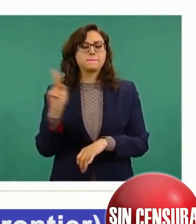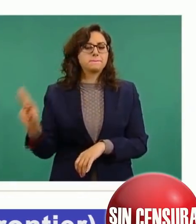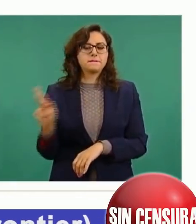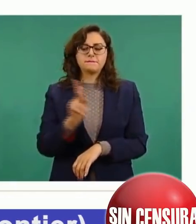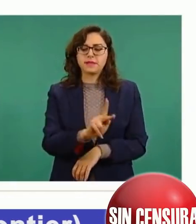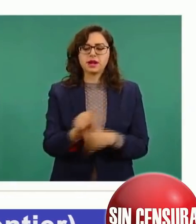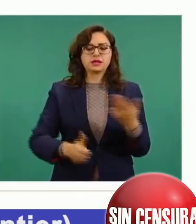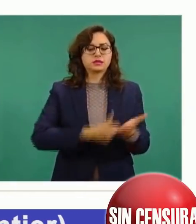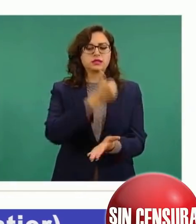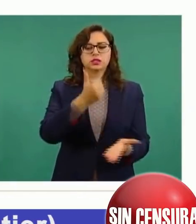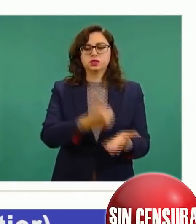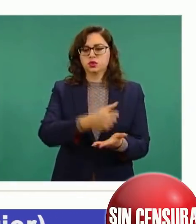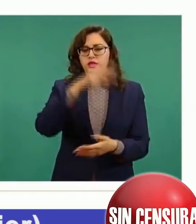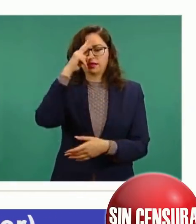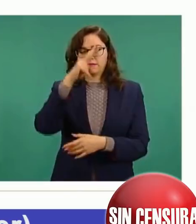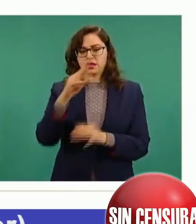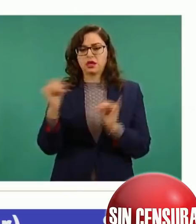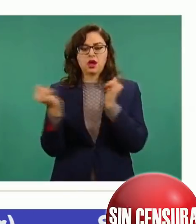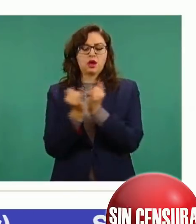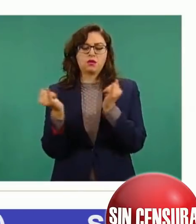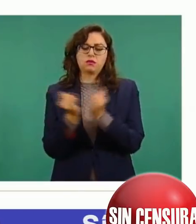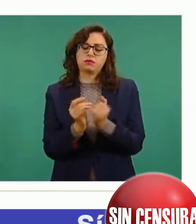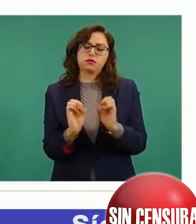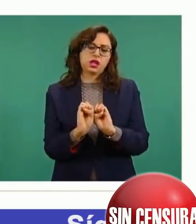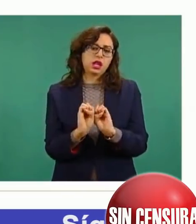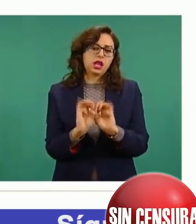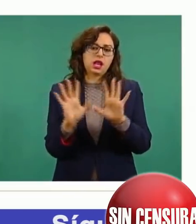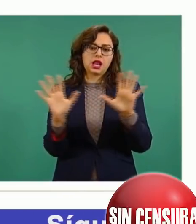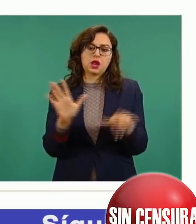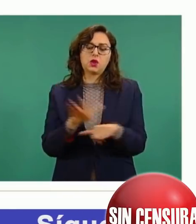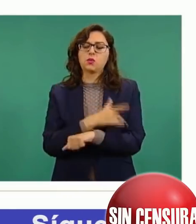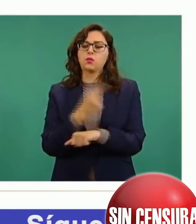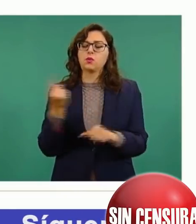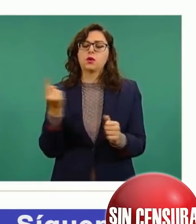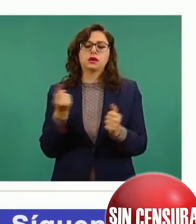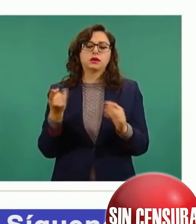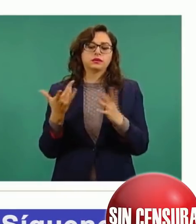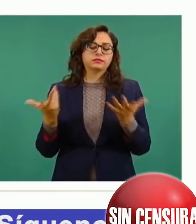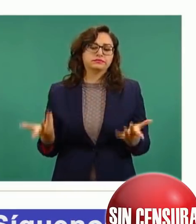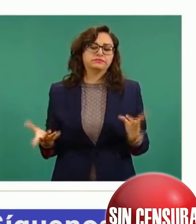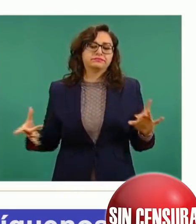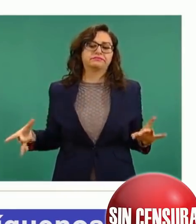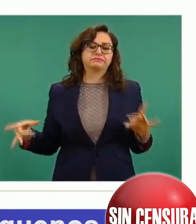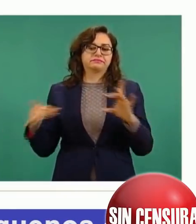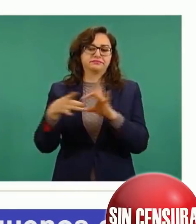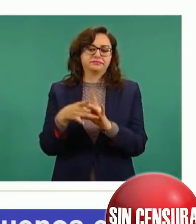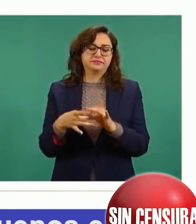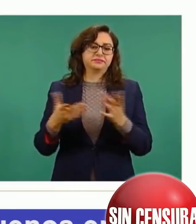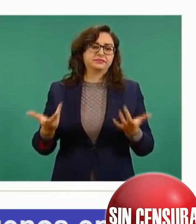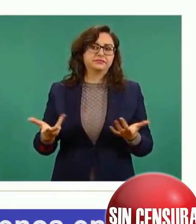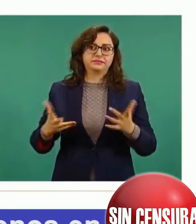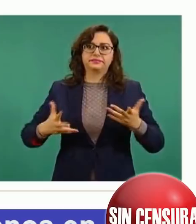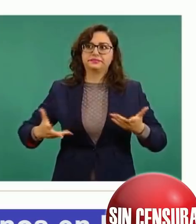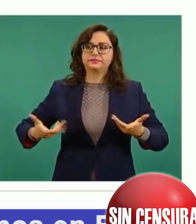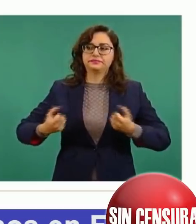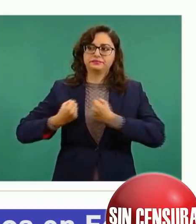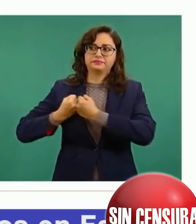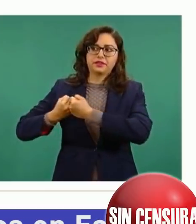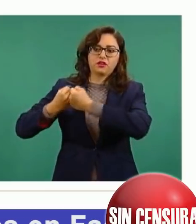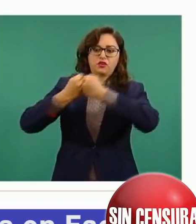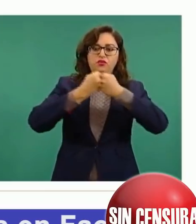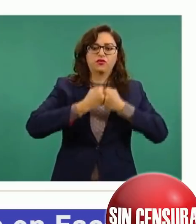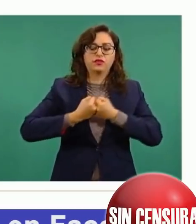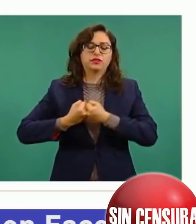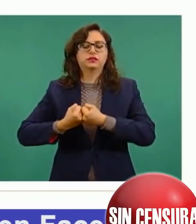Ciudad de México, como lo pueden ver, es por obvias razones, forma parte de una misma comunidad. En el Valle de